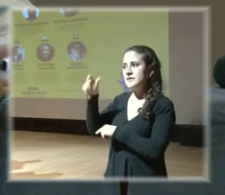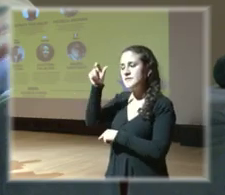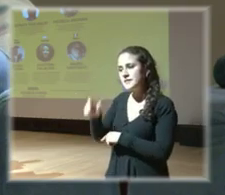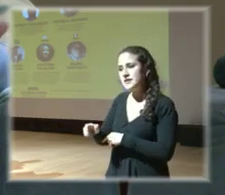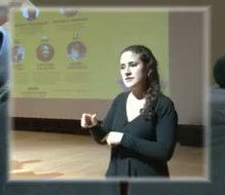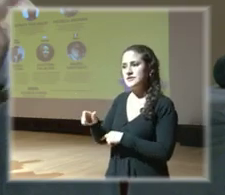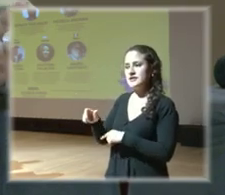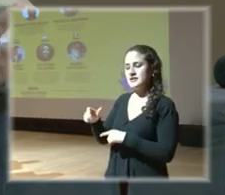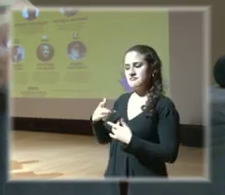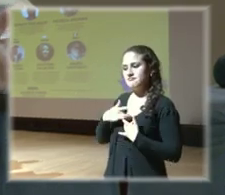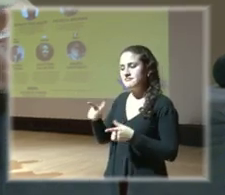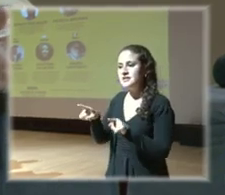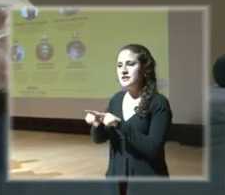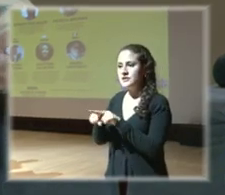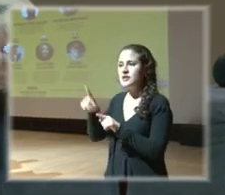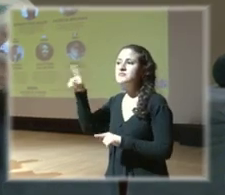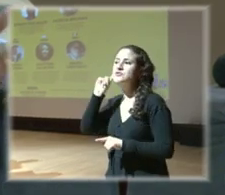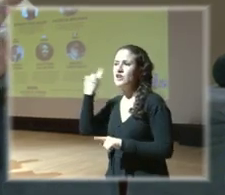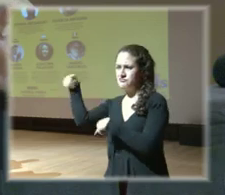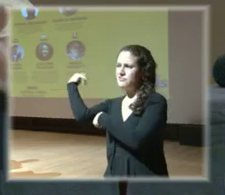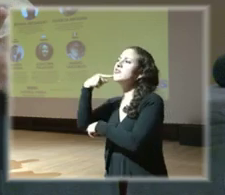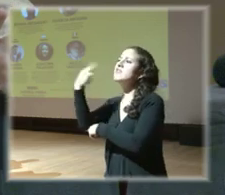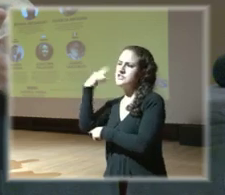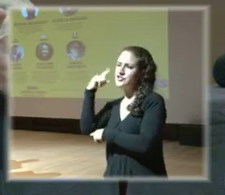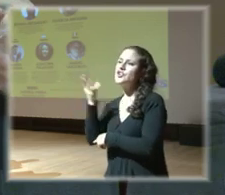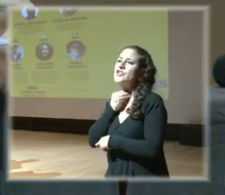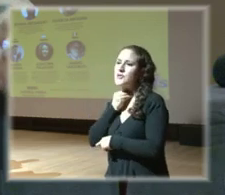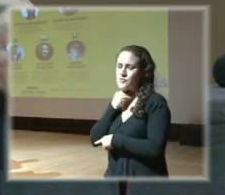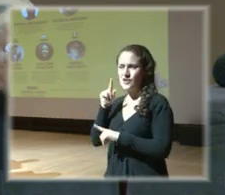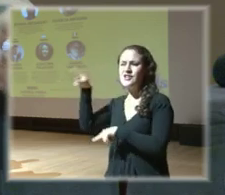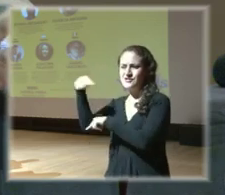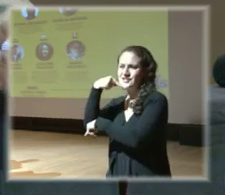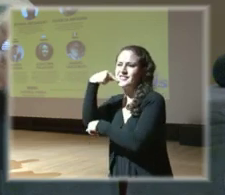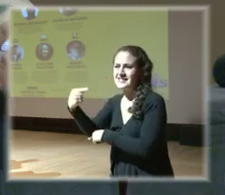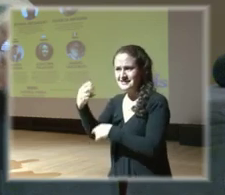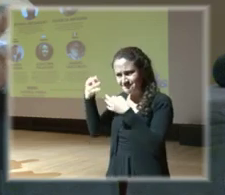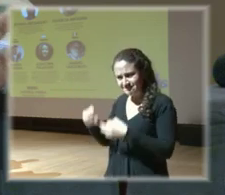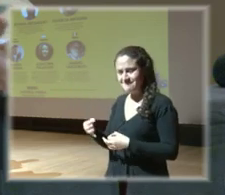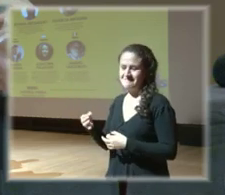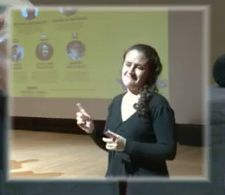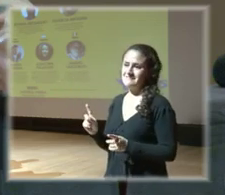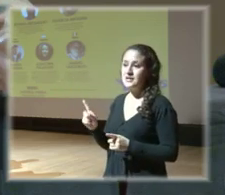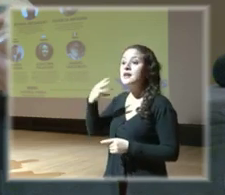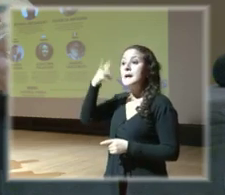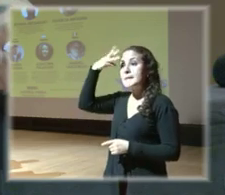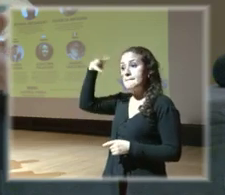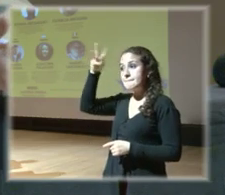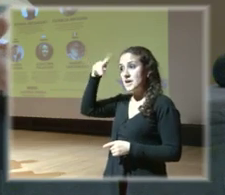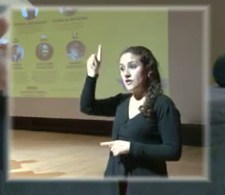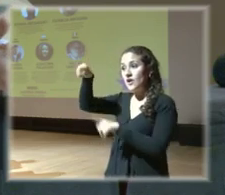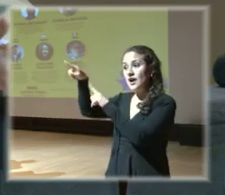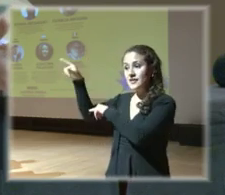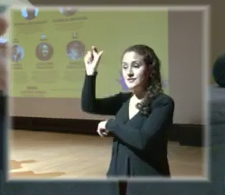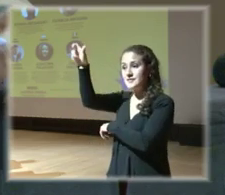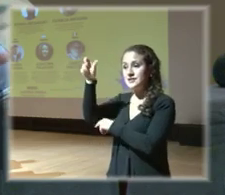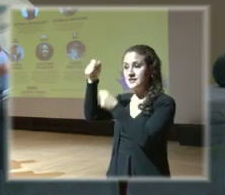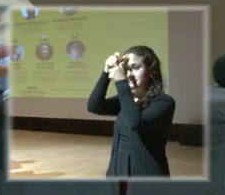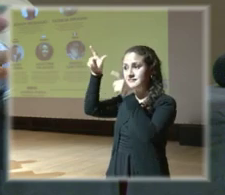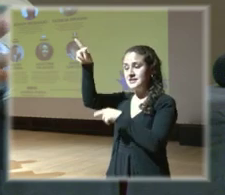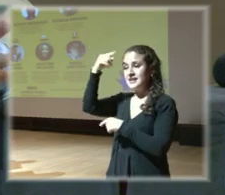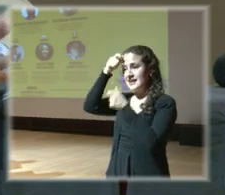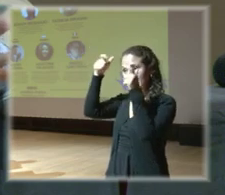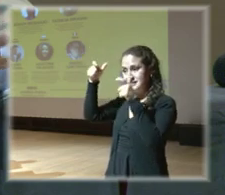todavía, sordomudas. Pero en México, por ejemplo, hay algunos estados de la República, tenemos 31 estados